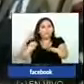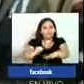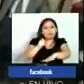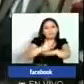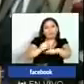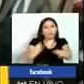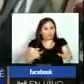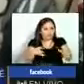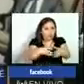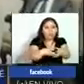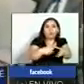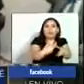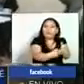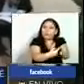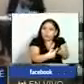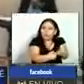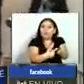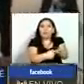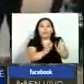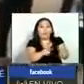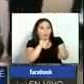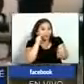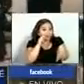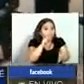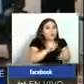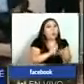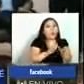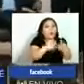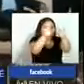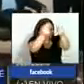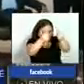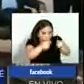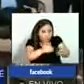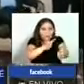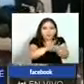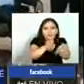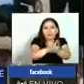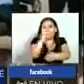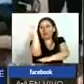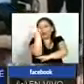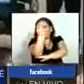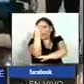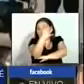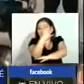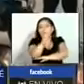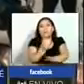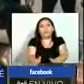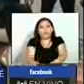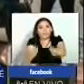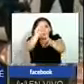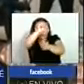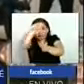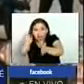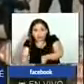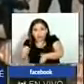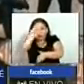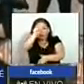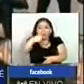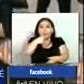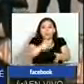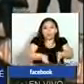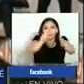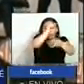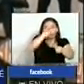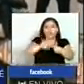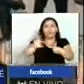nuevo comité que será encargado de verificar el uso de los fondos de emergencia por el COVID-19. Las instituciones que lo integrarán son FUNDE